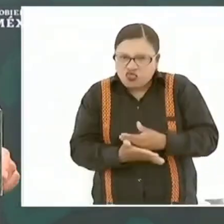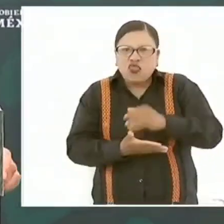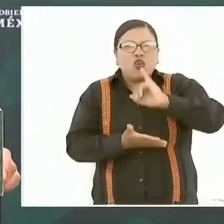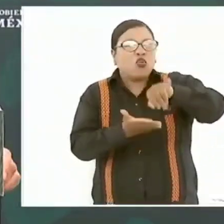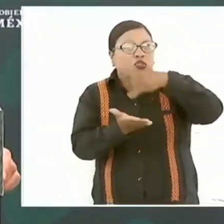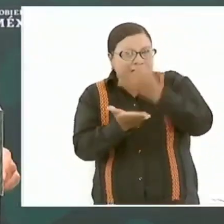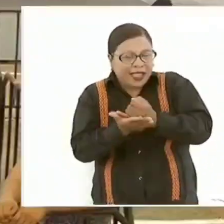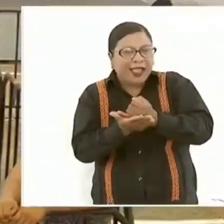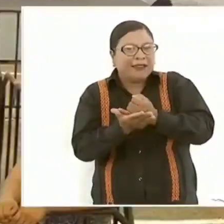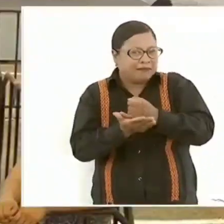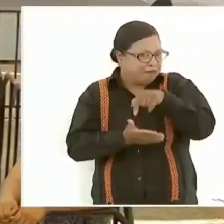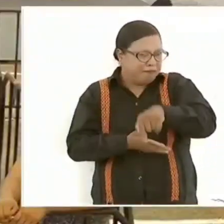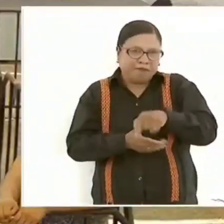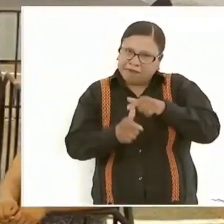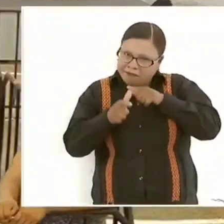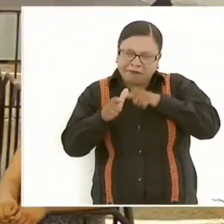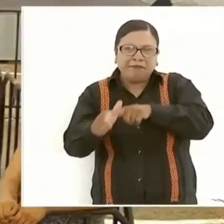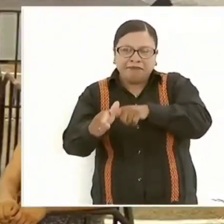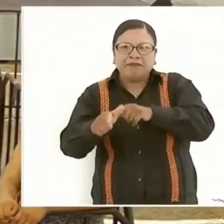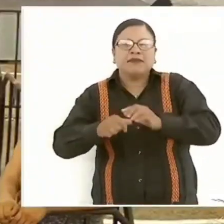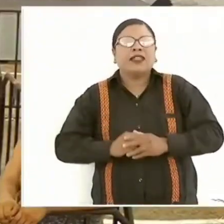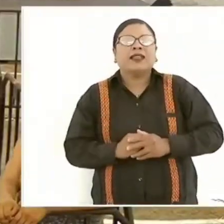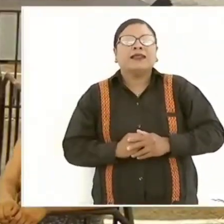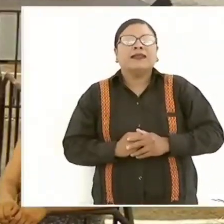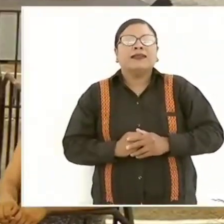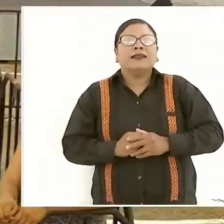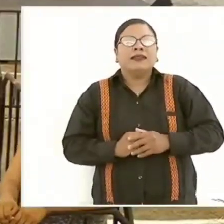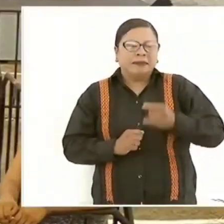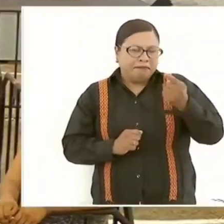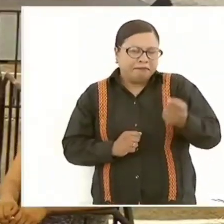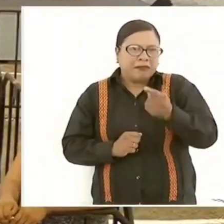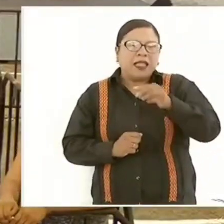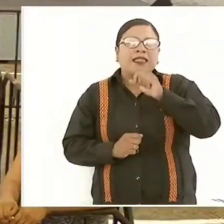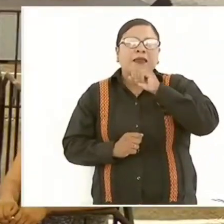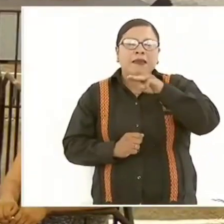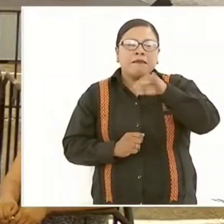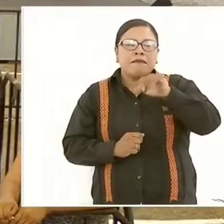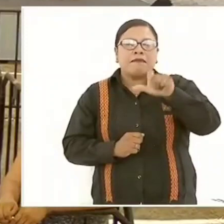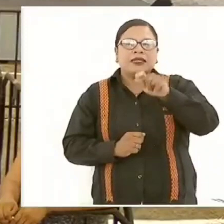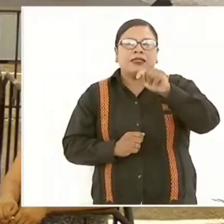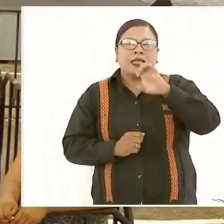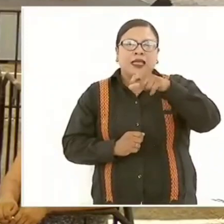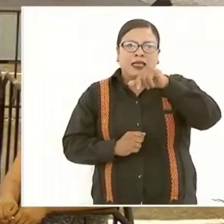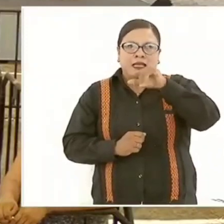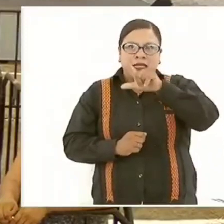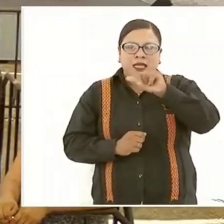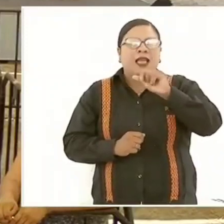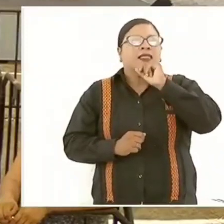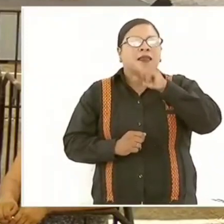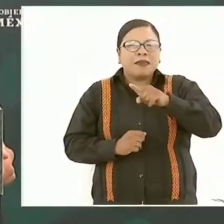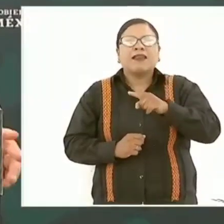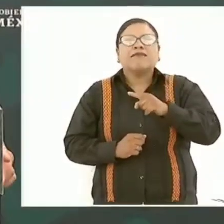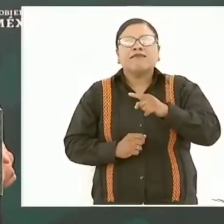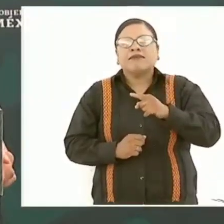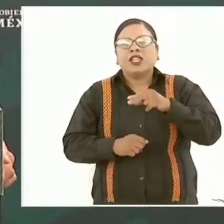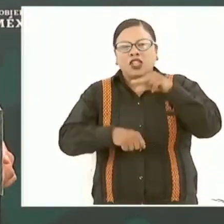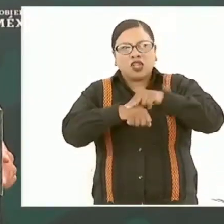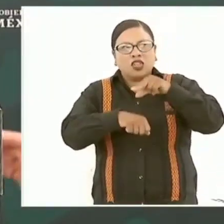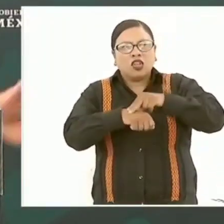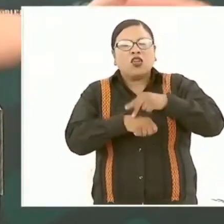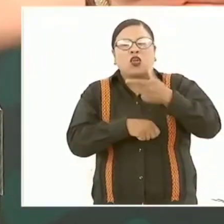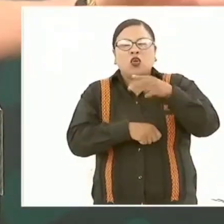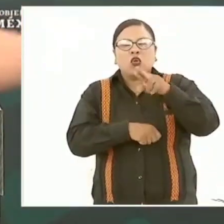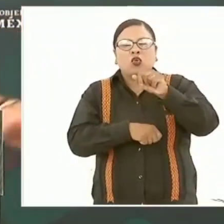y permanente, y también de Mixtequilla, alguien que deben de estar muy orgullosos, el doctor Gustavo Reyes